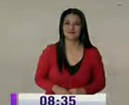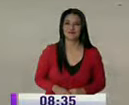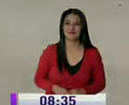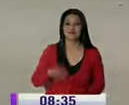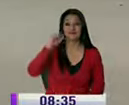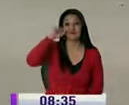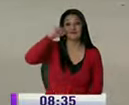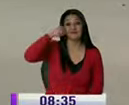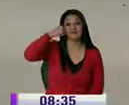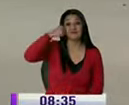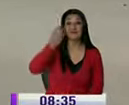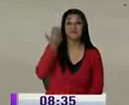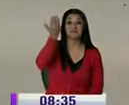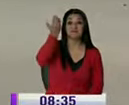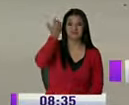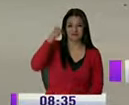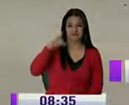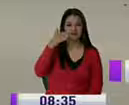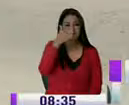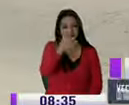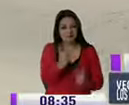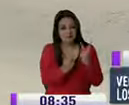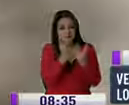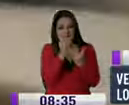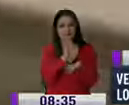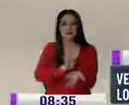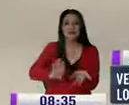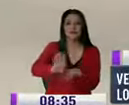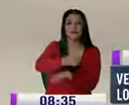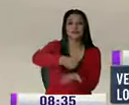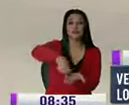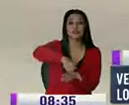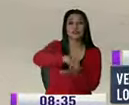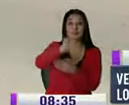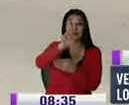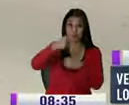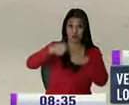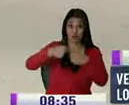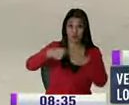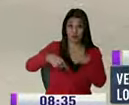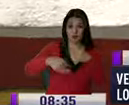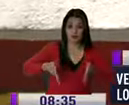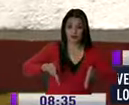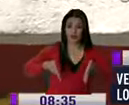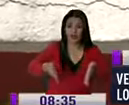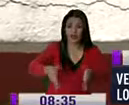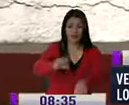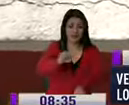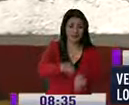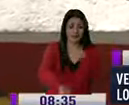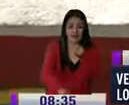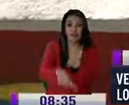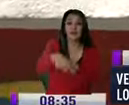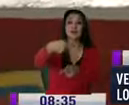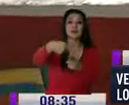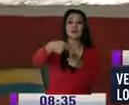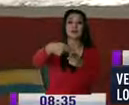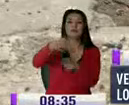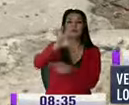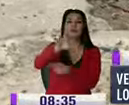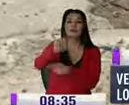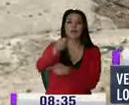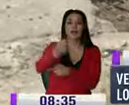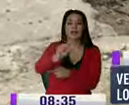Recordemos que días atrás, en nuestra visita al sector de Solanda, sur de Quito, constatamos el mal estado de la calle Lorenzo Flores. Dos grandes